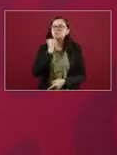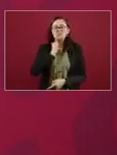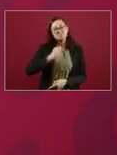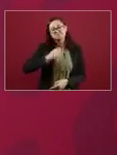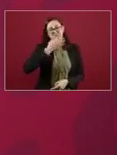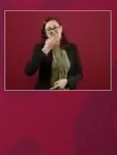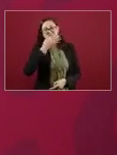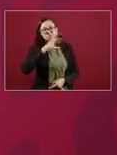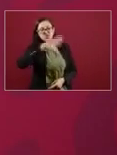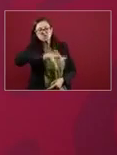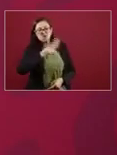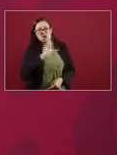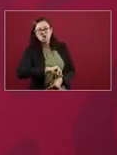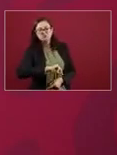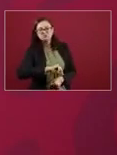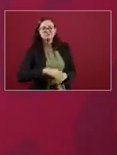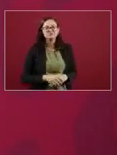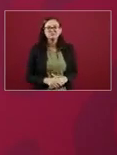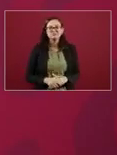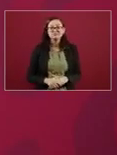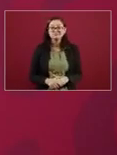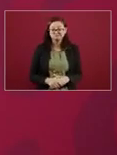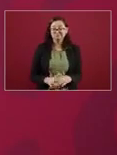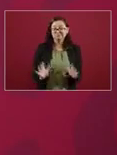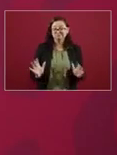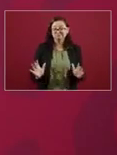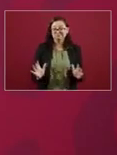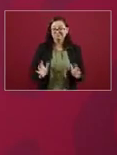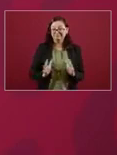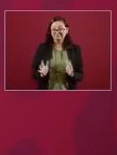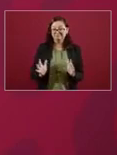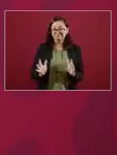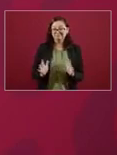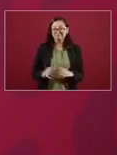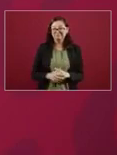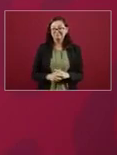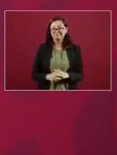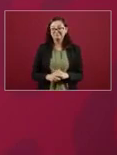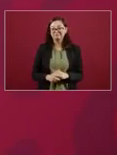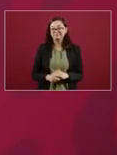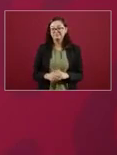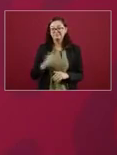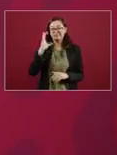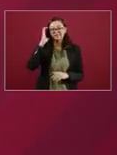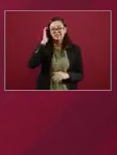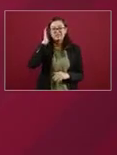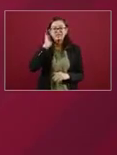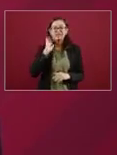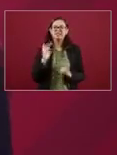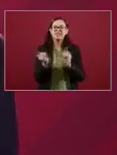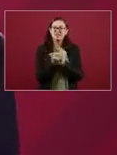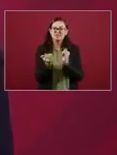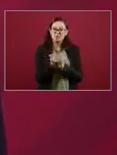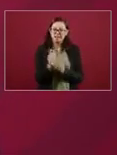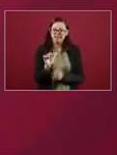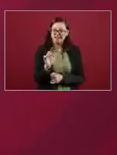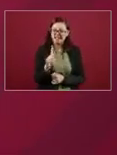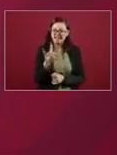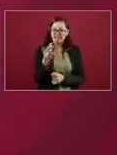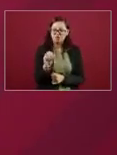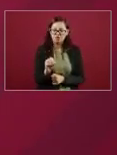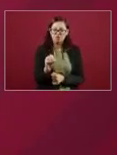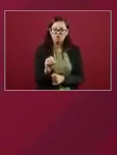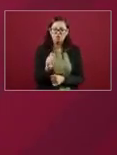le rechazaron su reforma. Creo que a Lerdo también, con Porfirio Díaz,